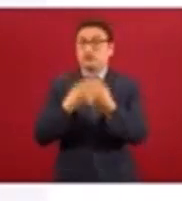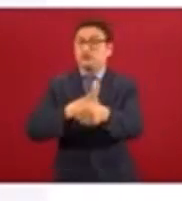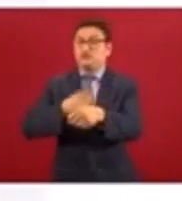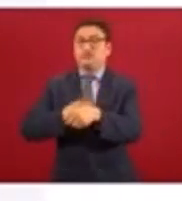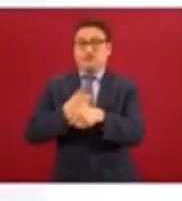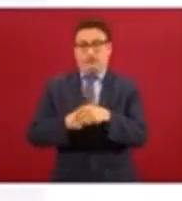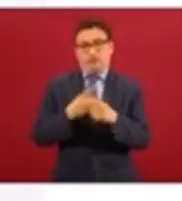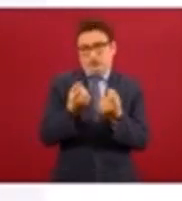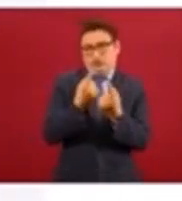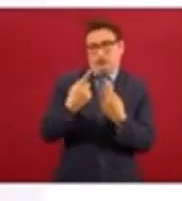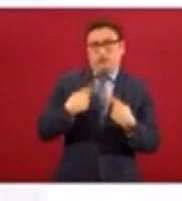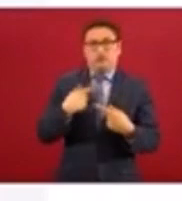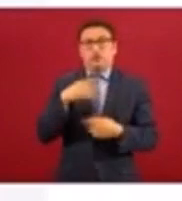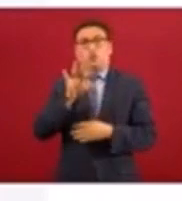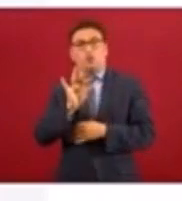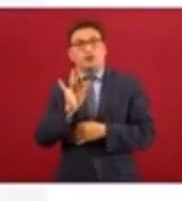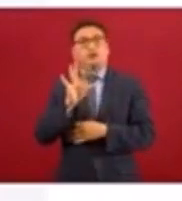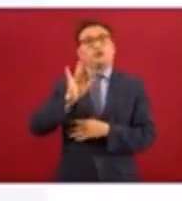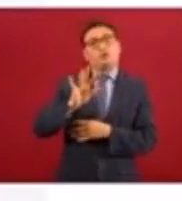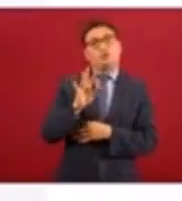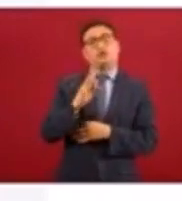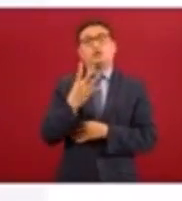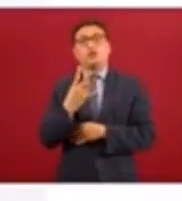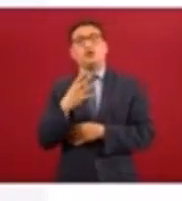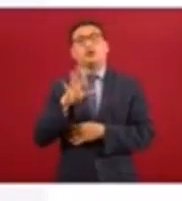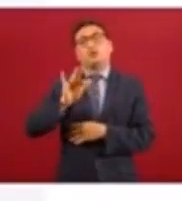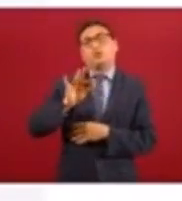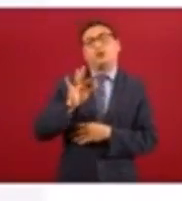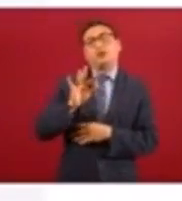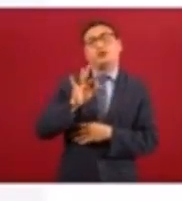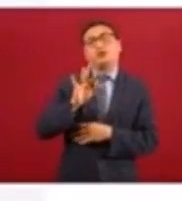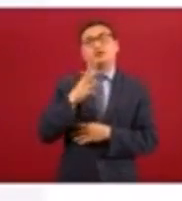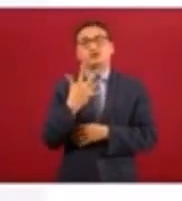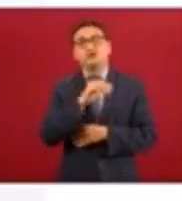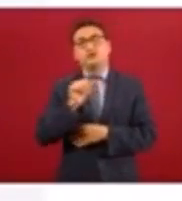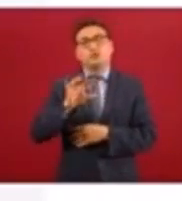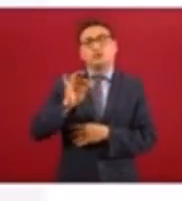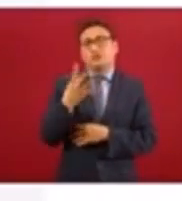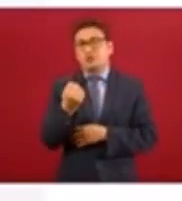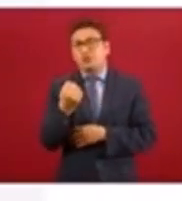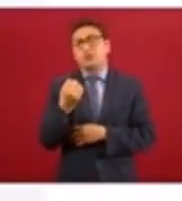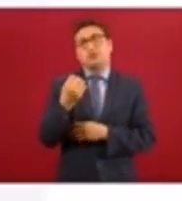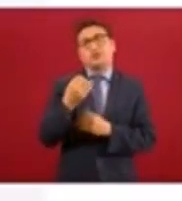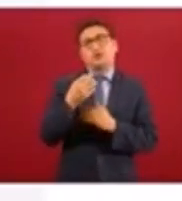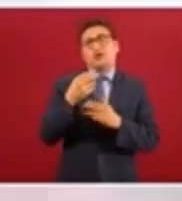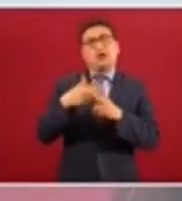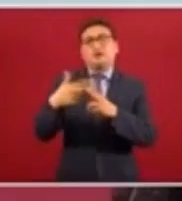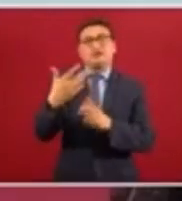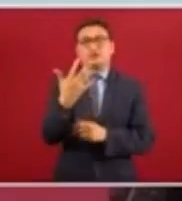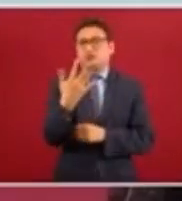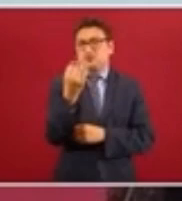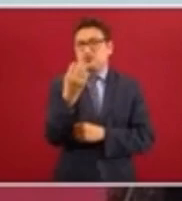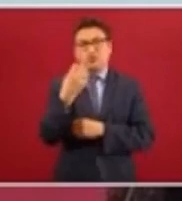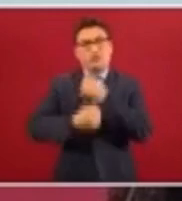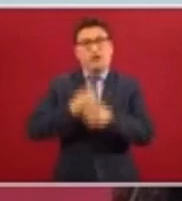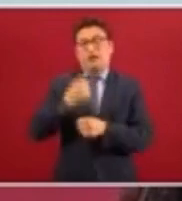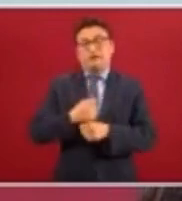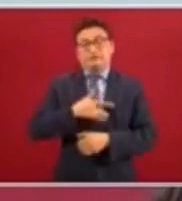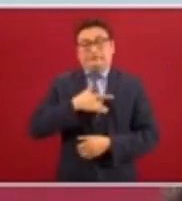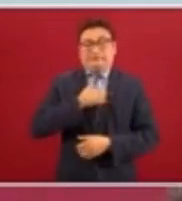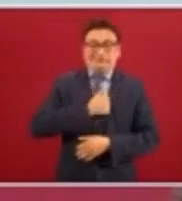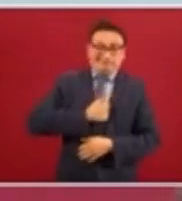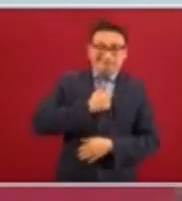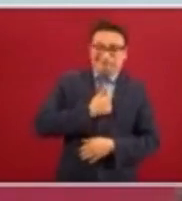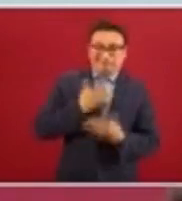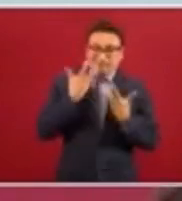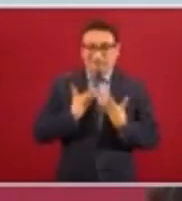estas personas de 40 a 44, 45 a 49, hasta los 59 años, que también, muy triste y